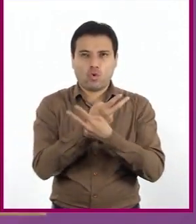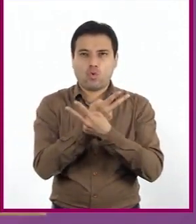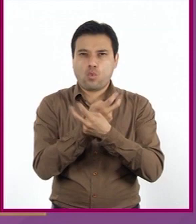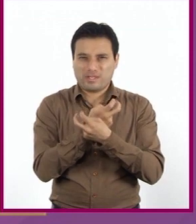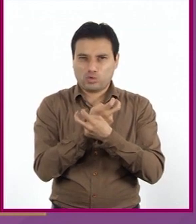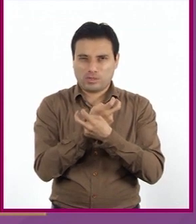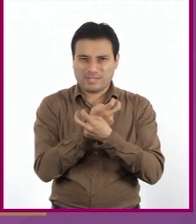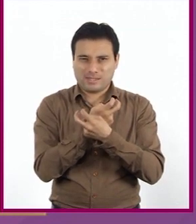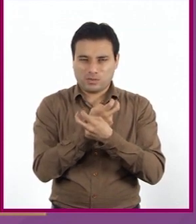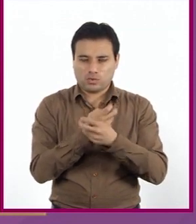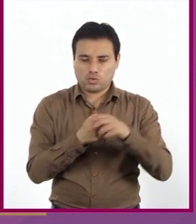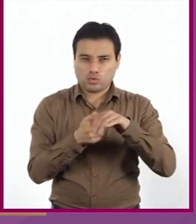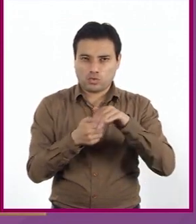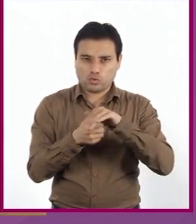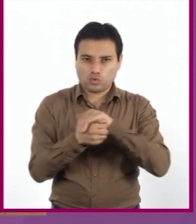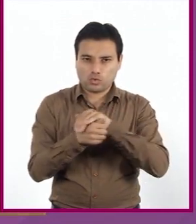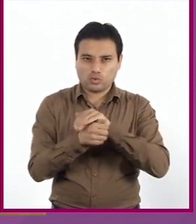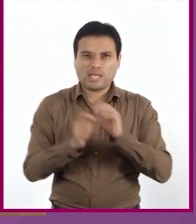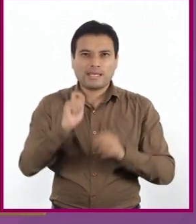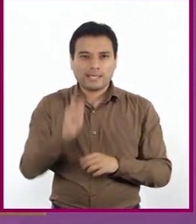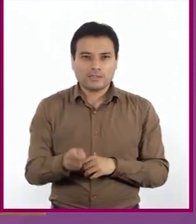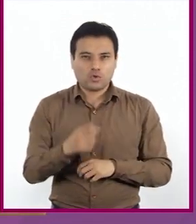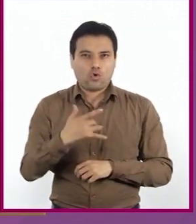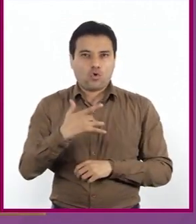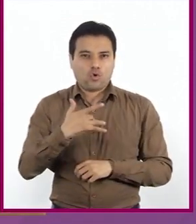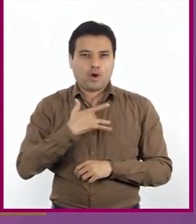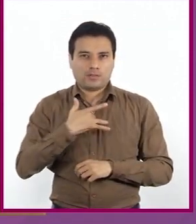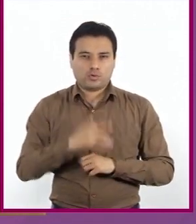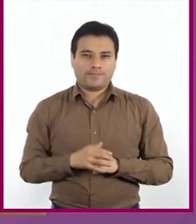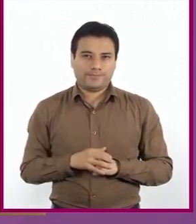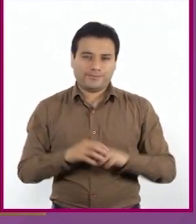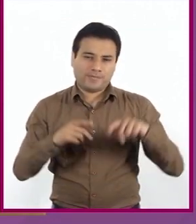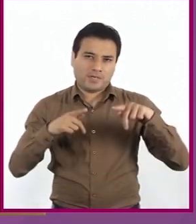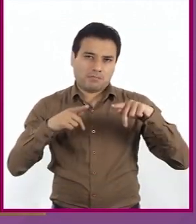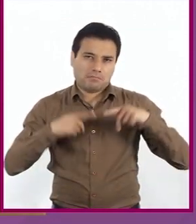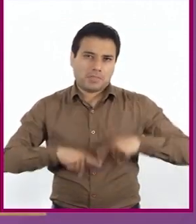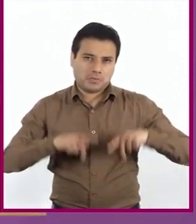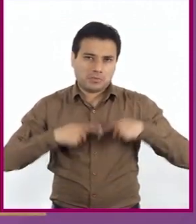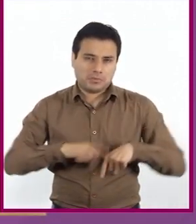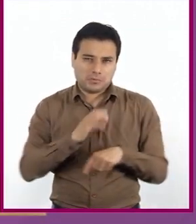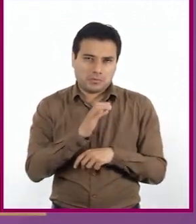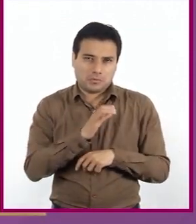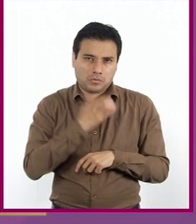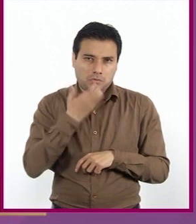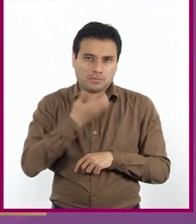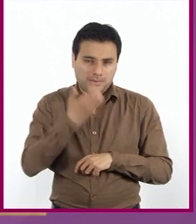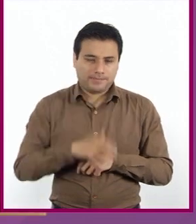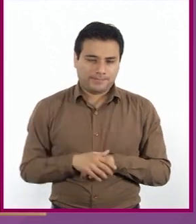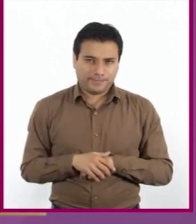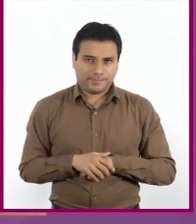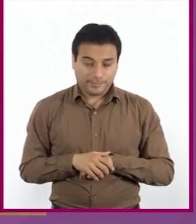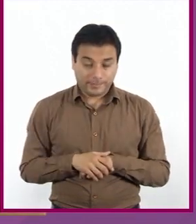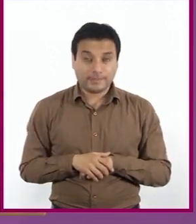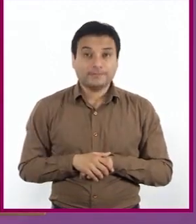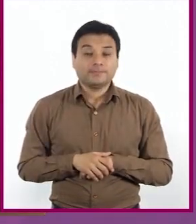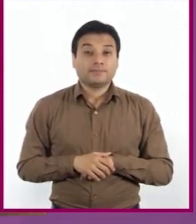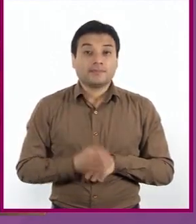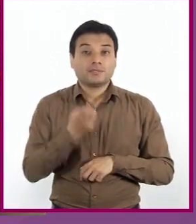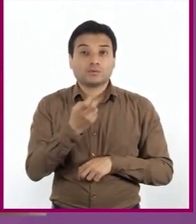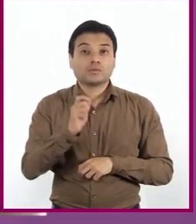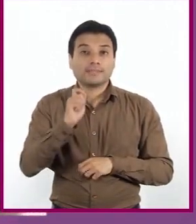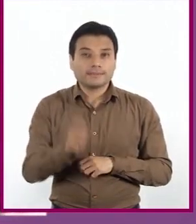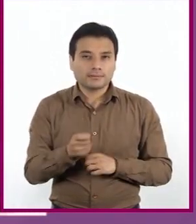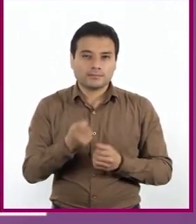rostro humano de características olmecas, revelando el fuerte lazo cultural entre estas dos capitales, lo que además apoya la teoría de la fuerte red